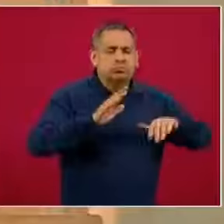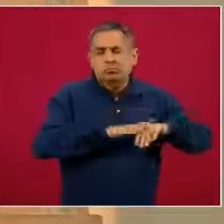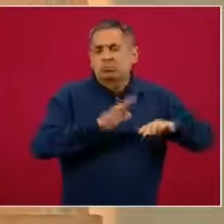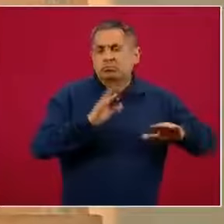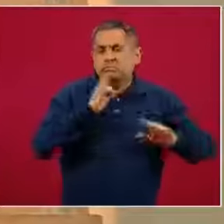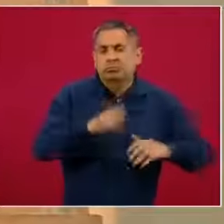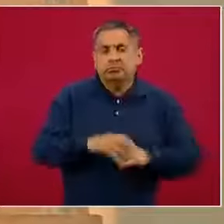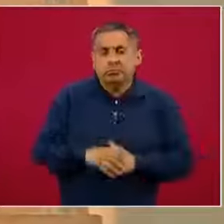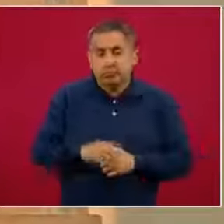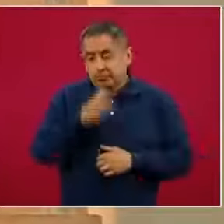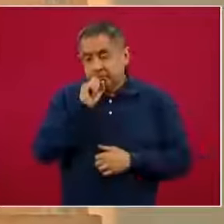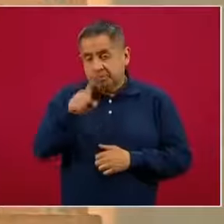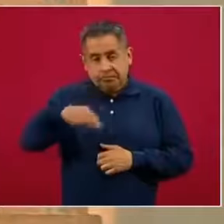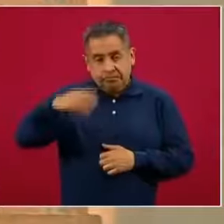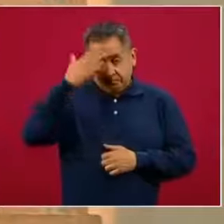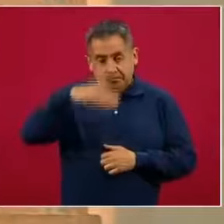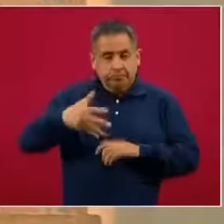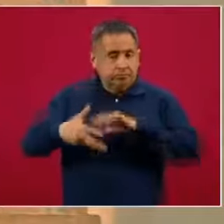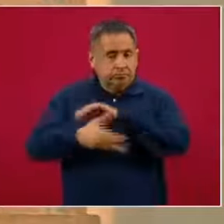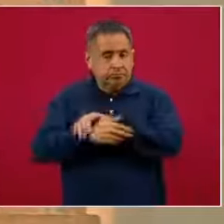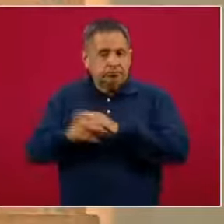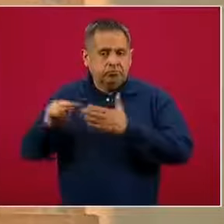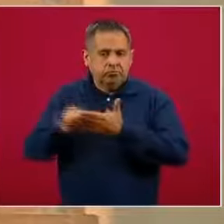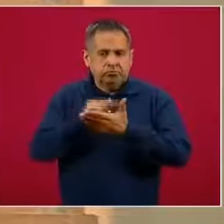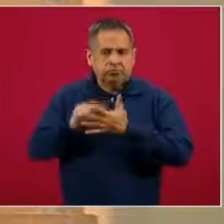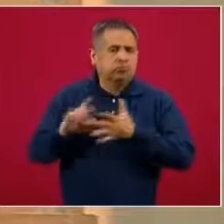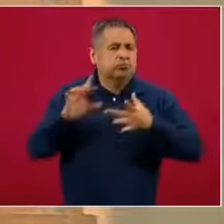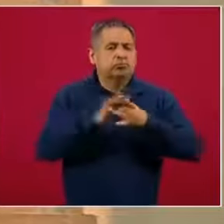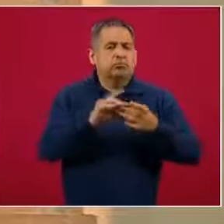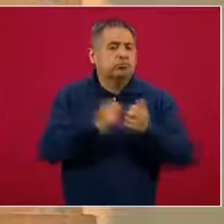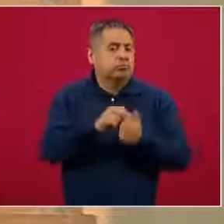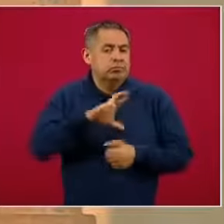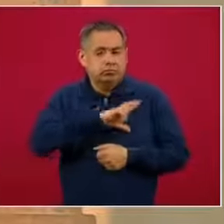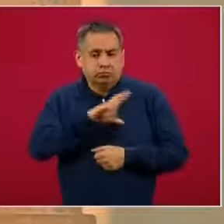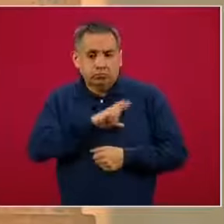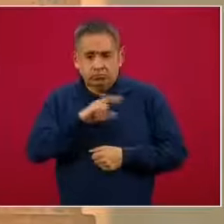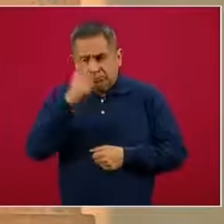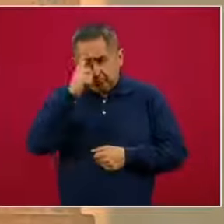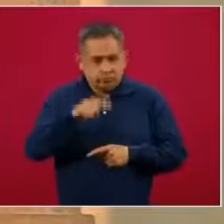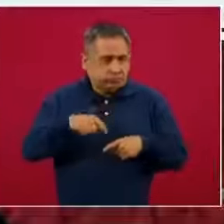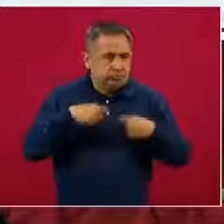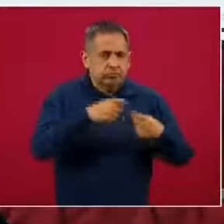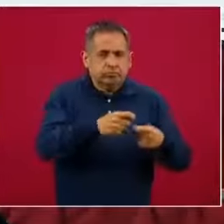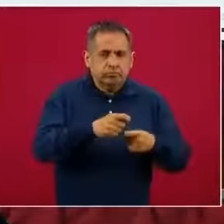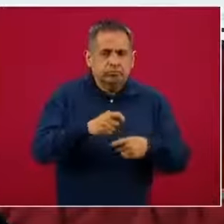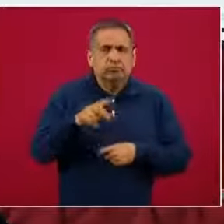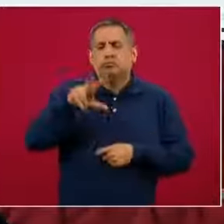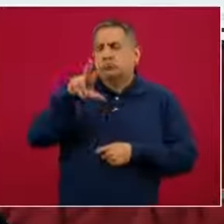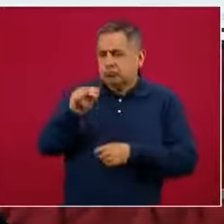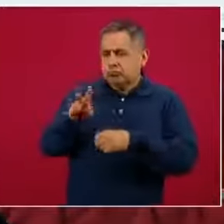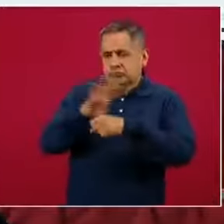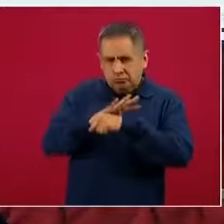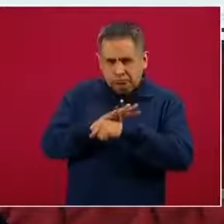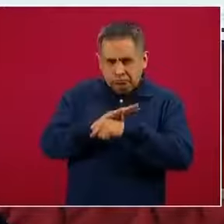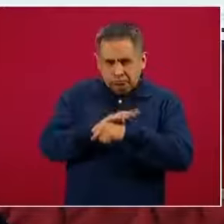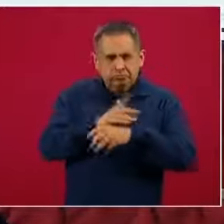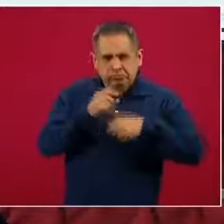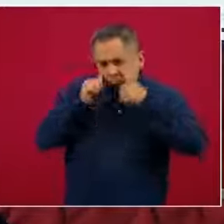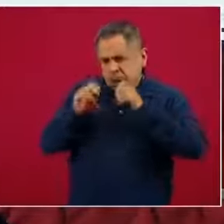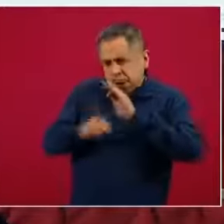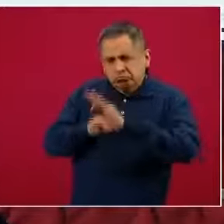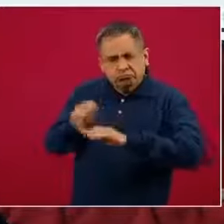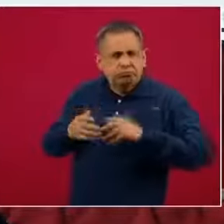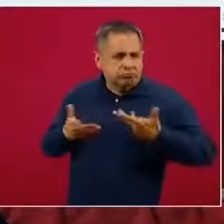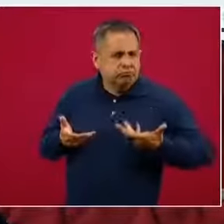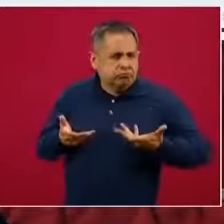que durante muchos meses nos sirvió con hospitales privados para atención de cosas de áreas no COVID. Aquí todavía tenemos alguna